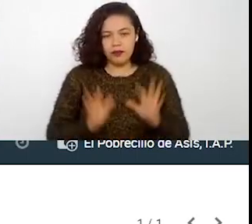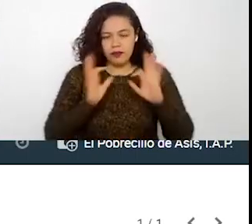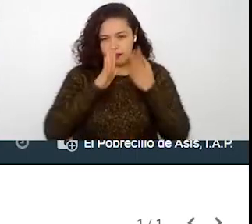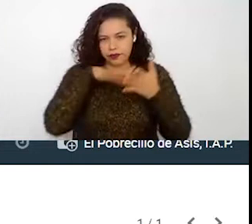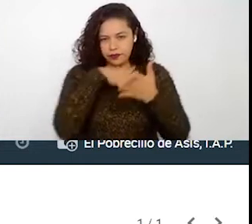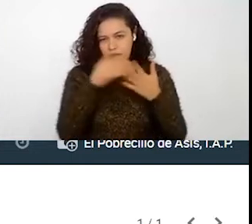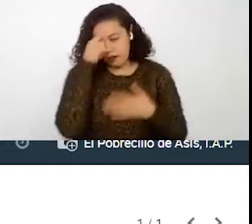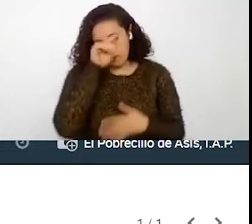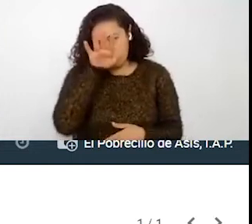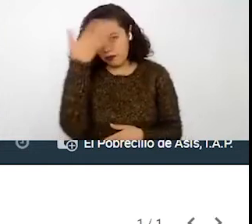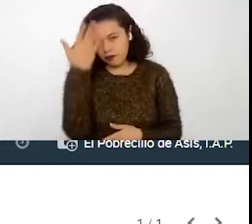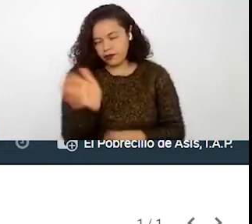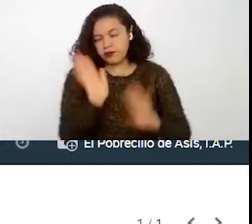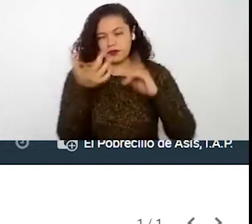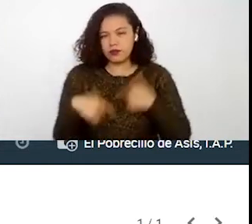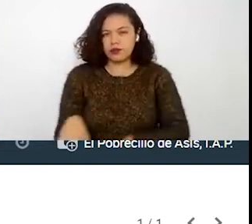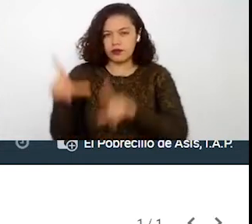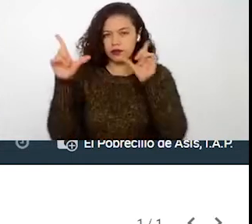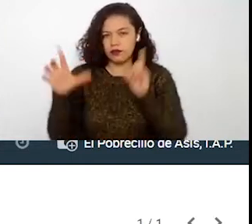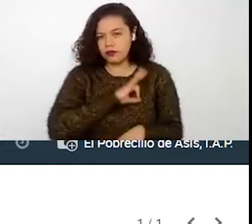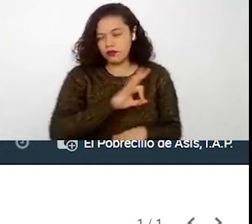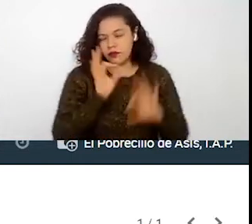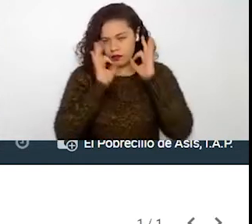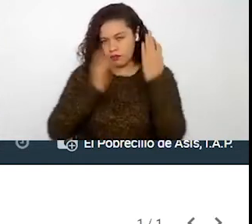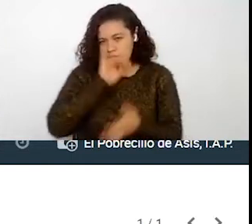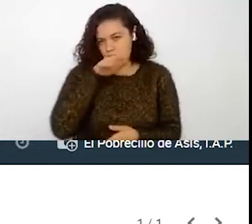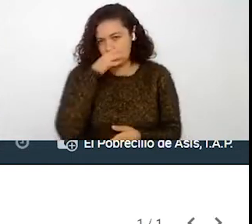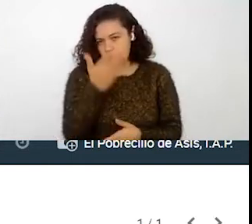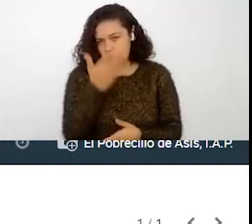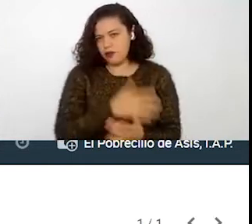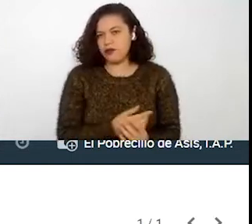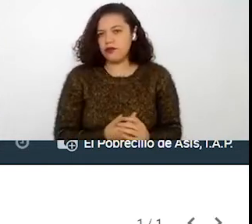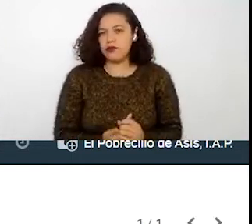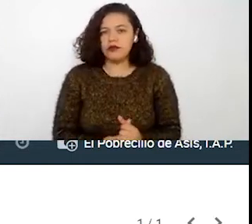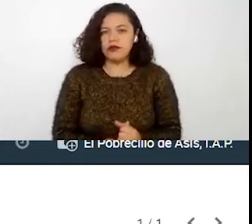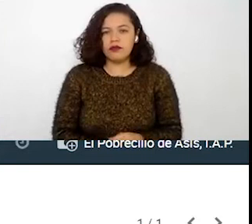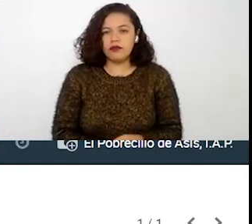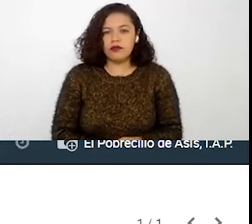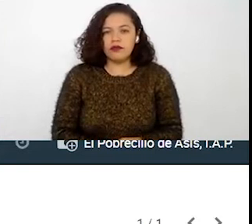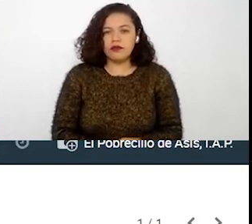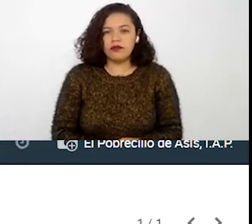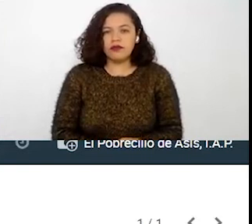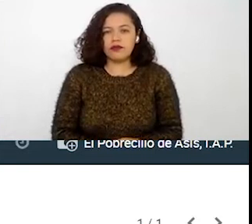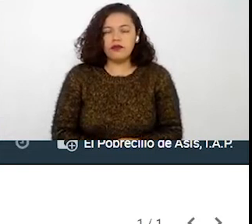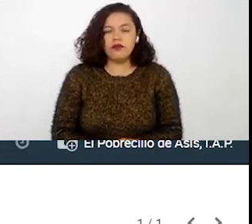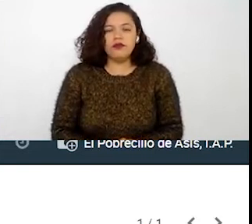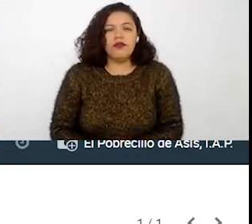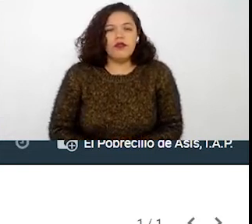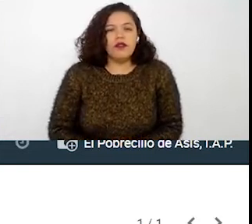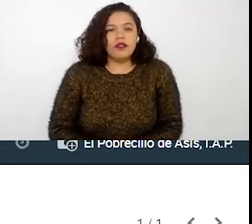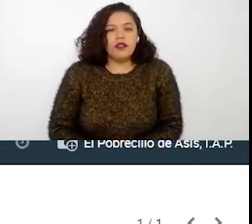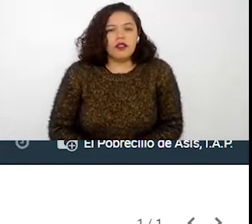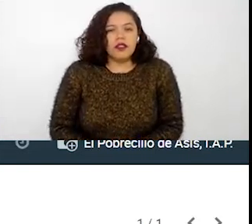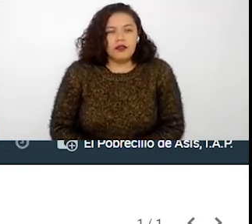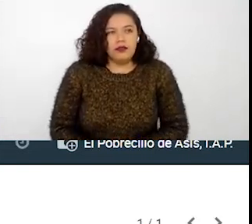ya se los mostró podemos encontrar en esta pantalla el formato de solicitud que les comentaba